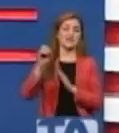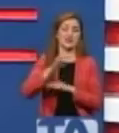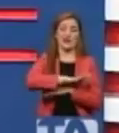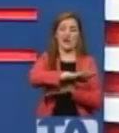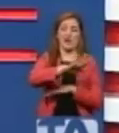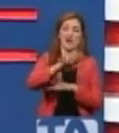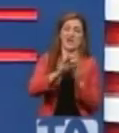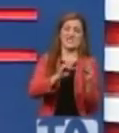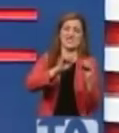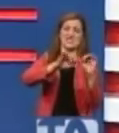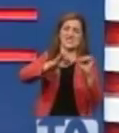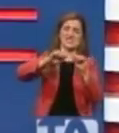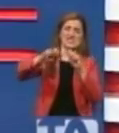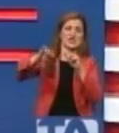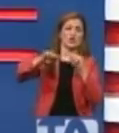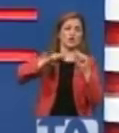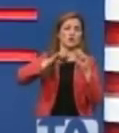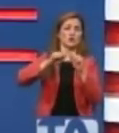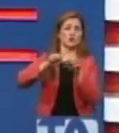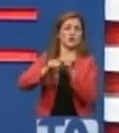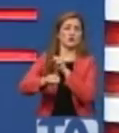hectáreas han sido arrasadas por el fuego.